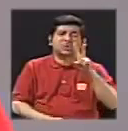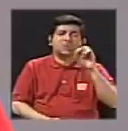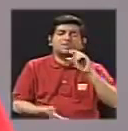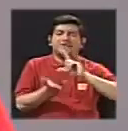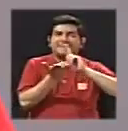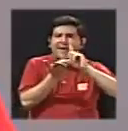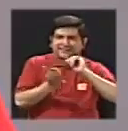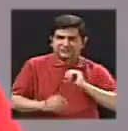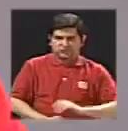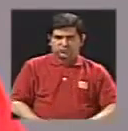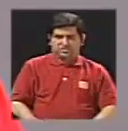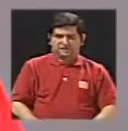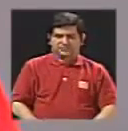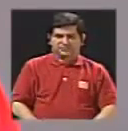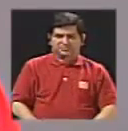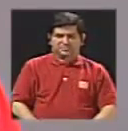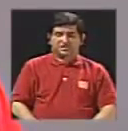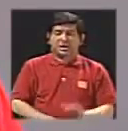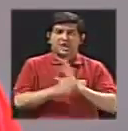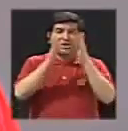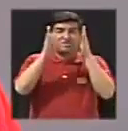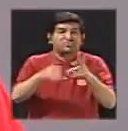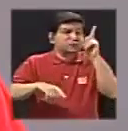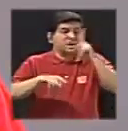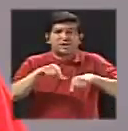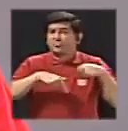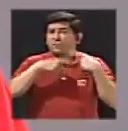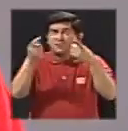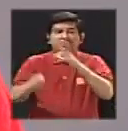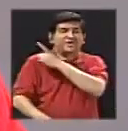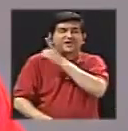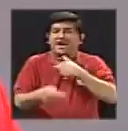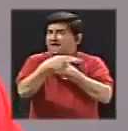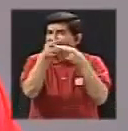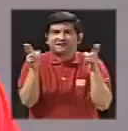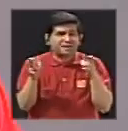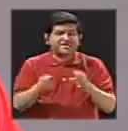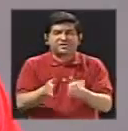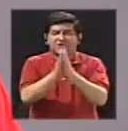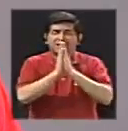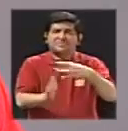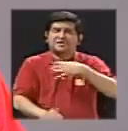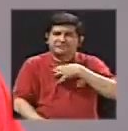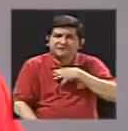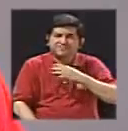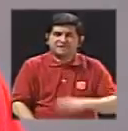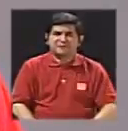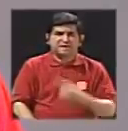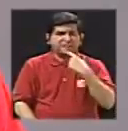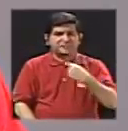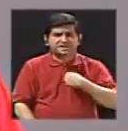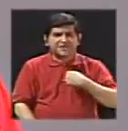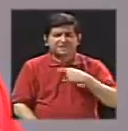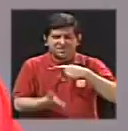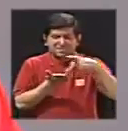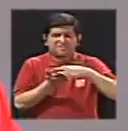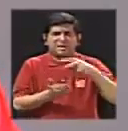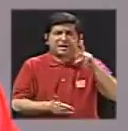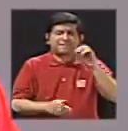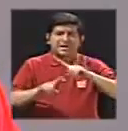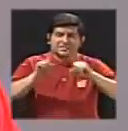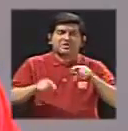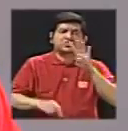elecciones. ¿Cómo es que el funcionario no puede ir a la dirección regional y hacer un reclamo y decir, me están pagando 20, deberían de